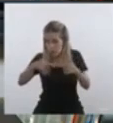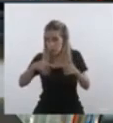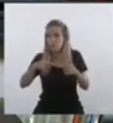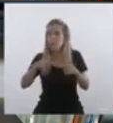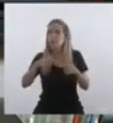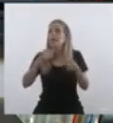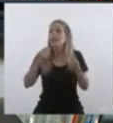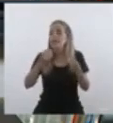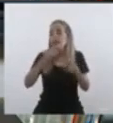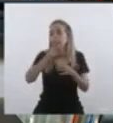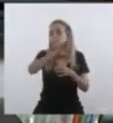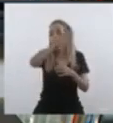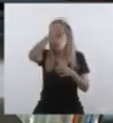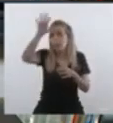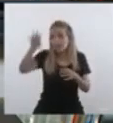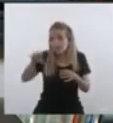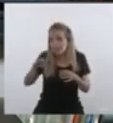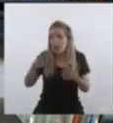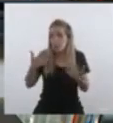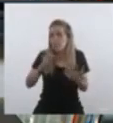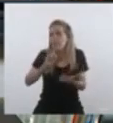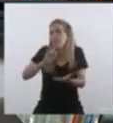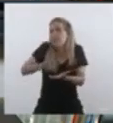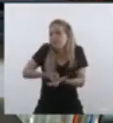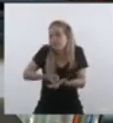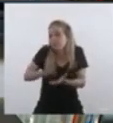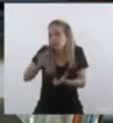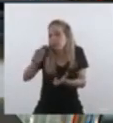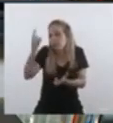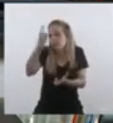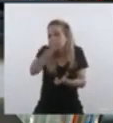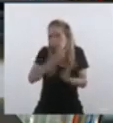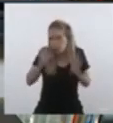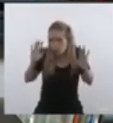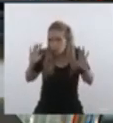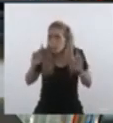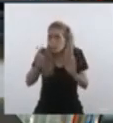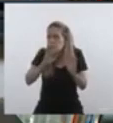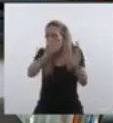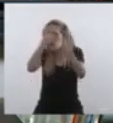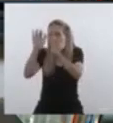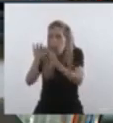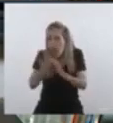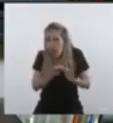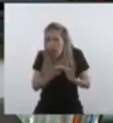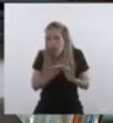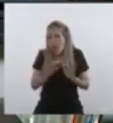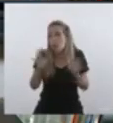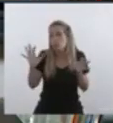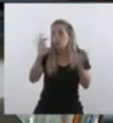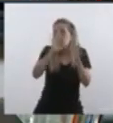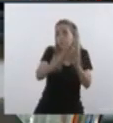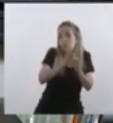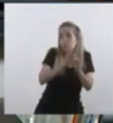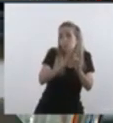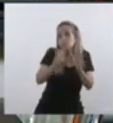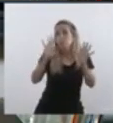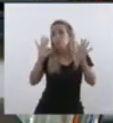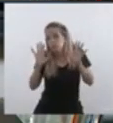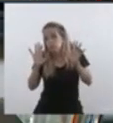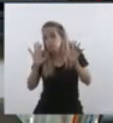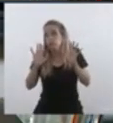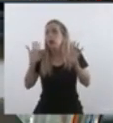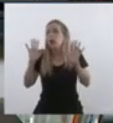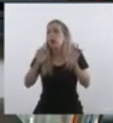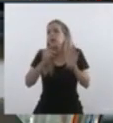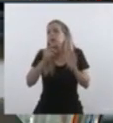las provincias pueden tomar todas estas medidas que yo acabo de enunciar con prescindencia de la decisión